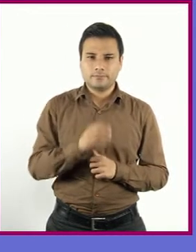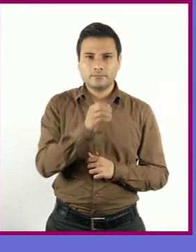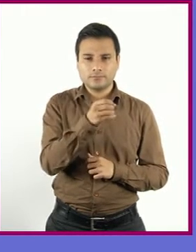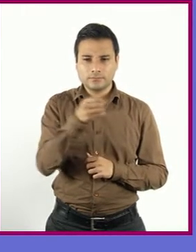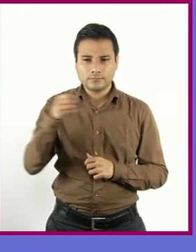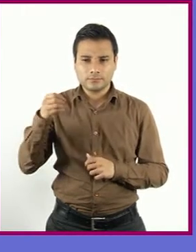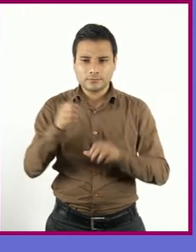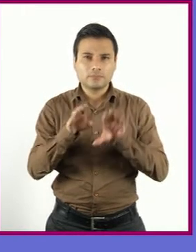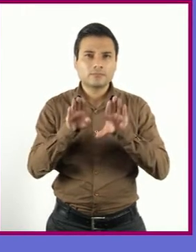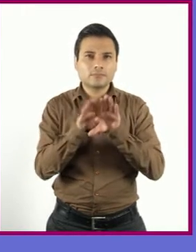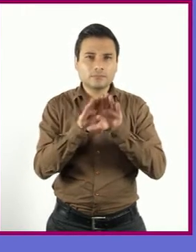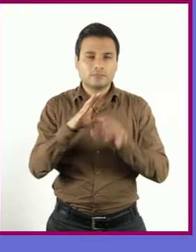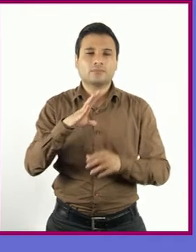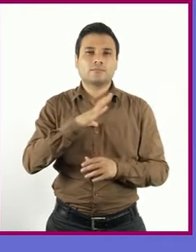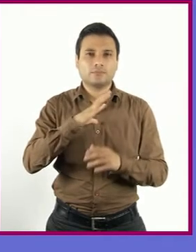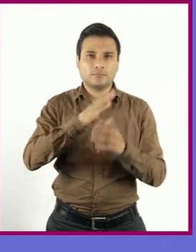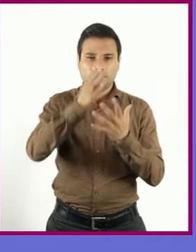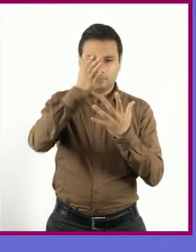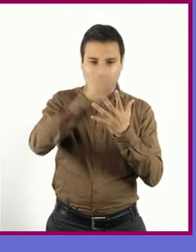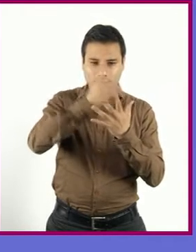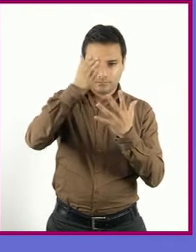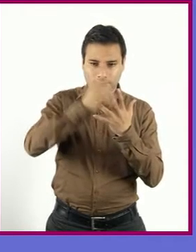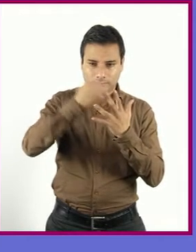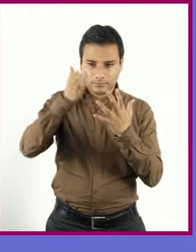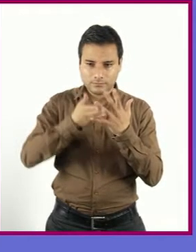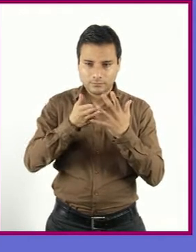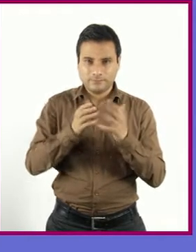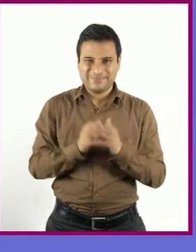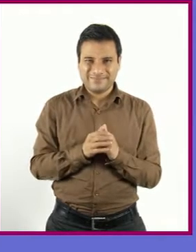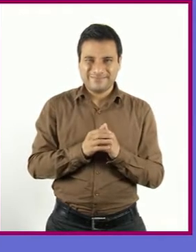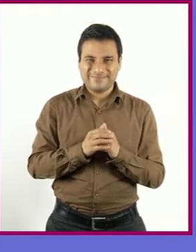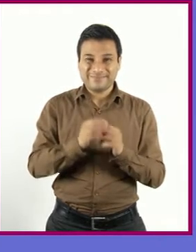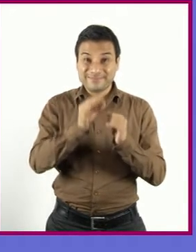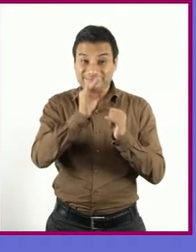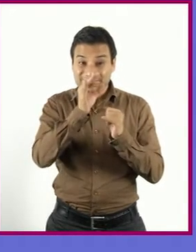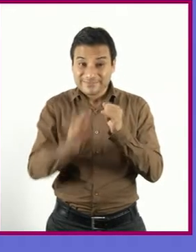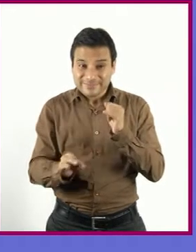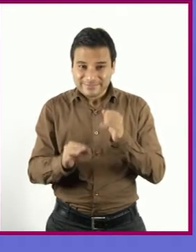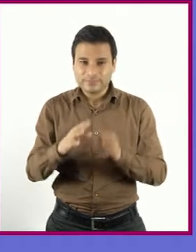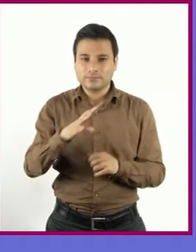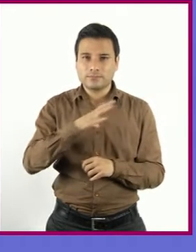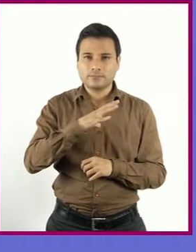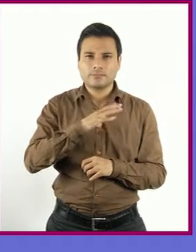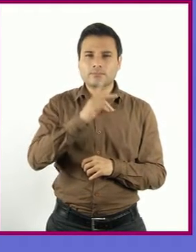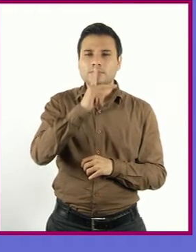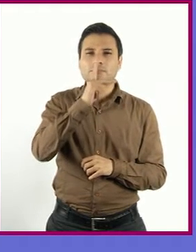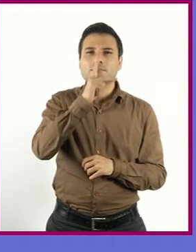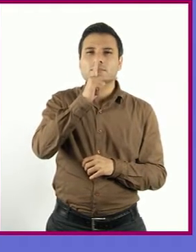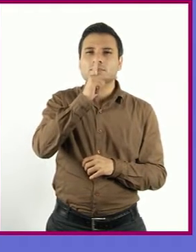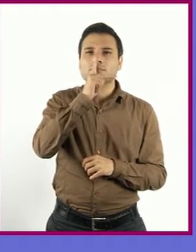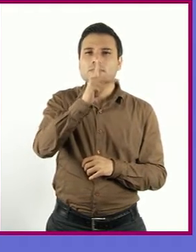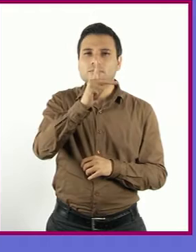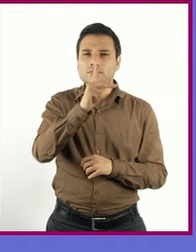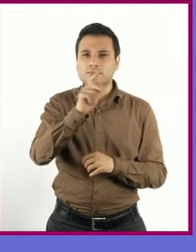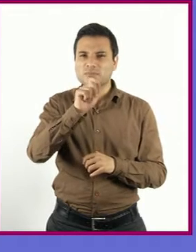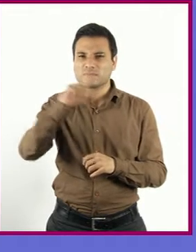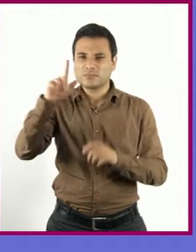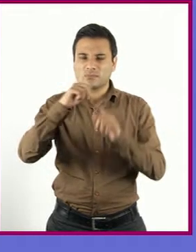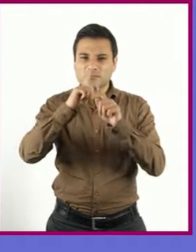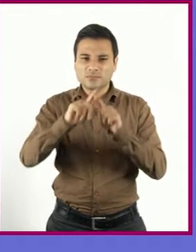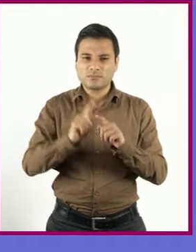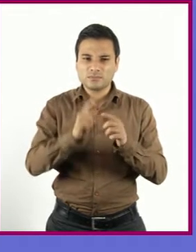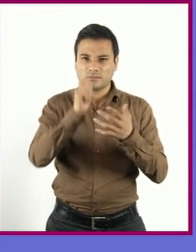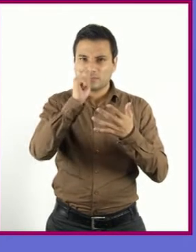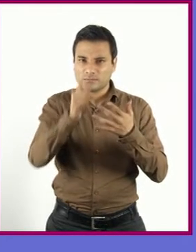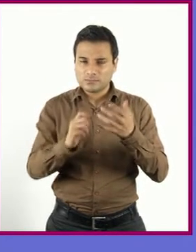organizado en varios apartados, donde el penúltimo es un glosario. Este glosario, a su vez, está organizado en 3